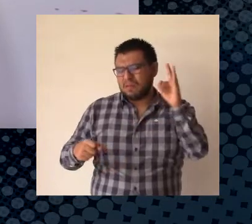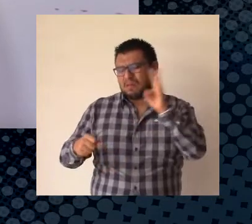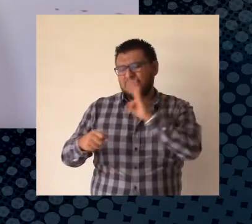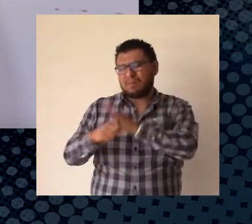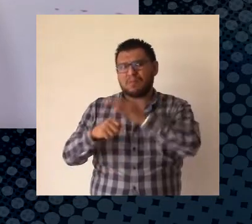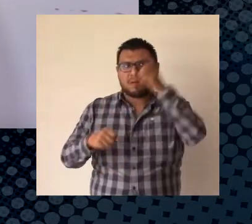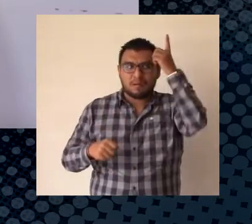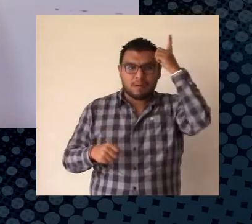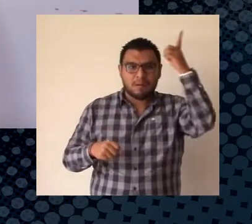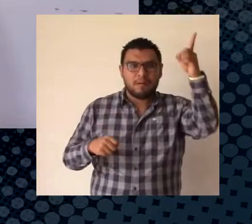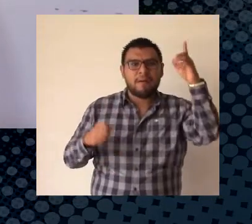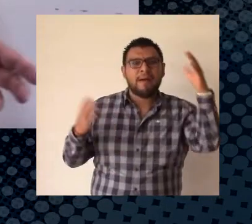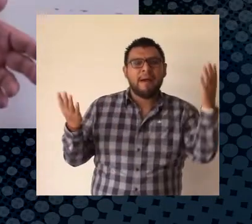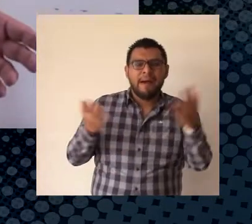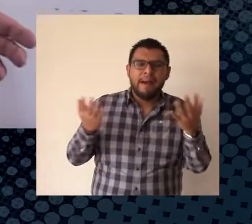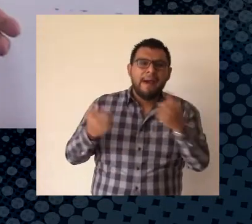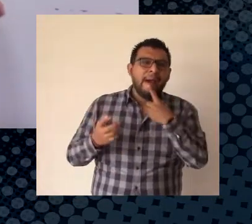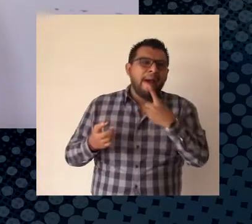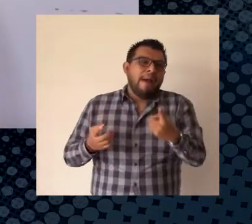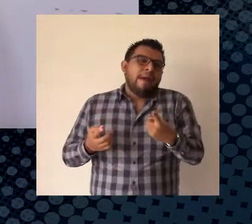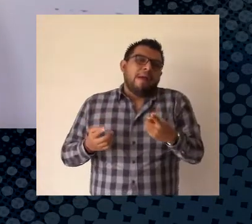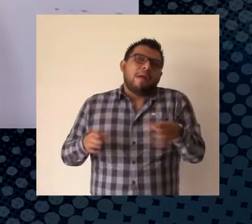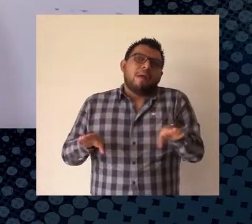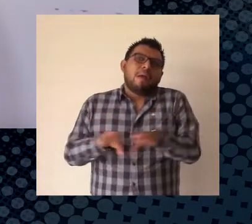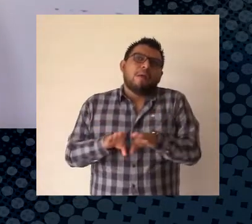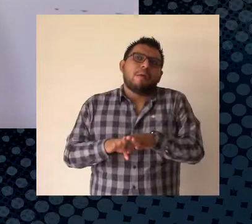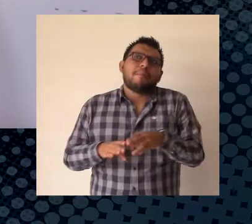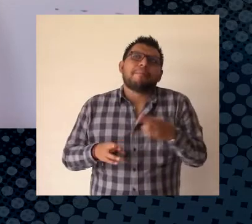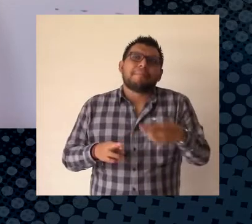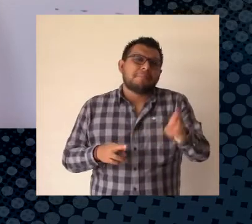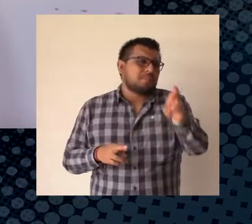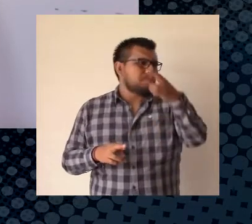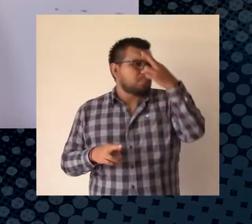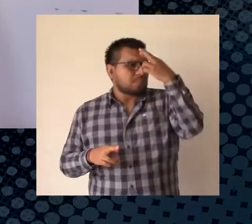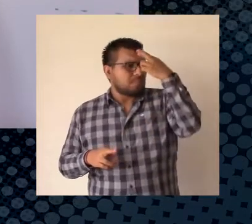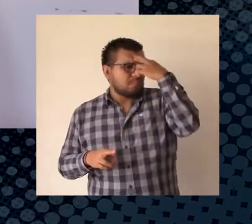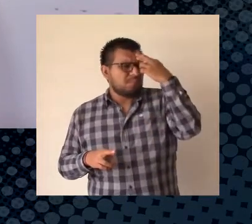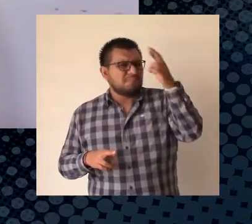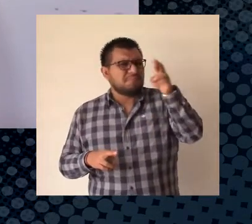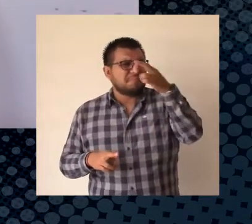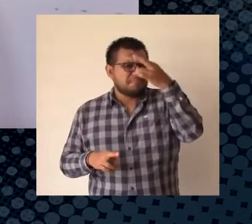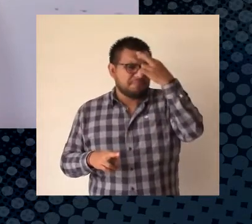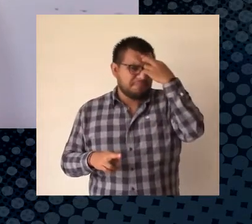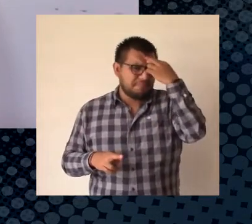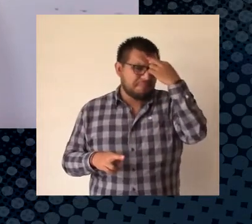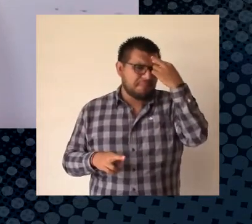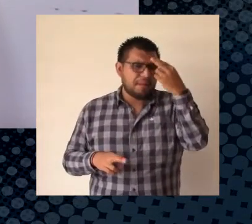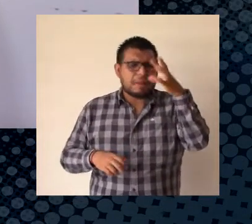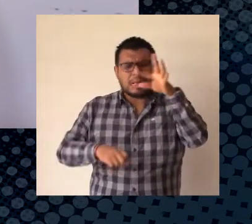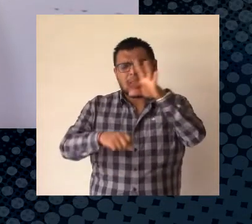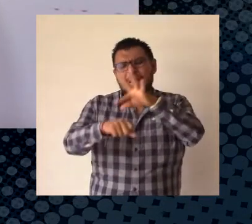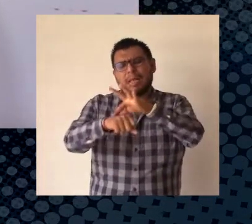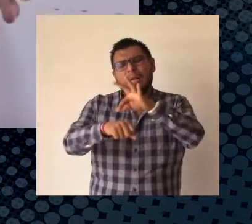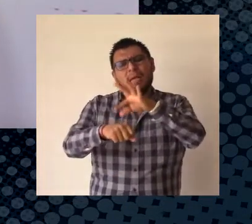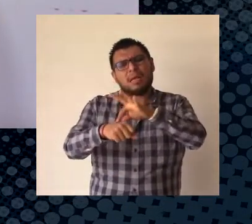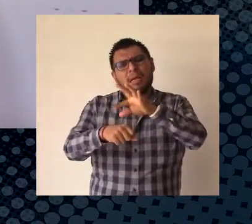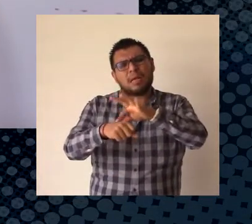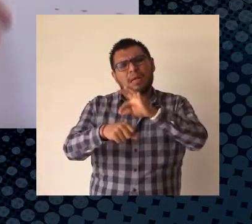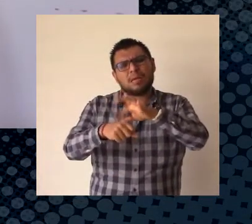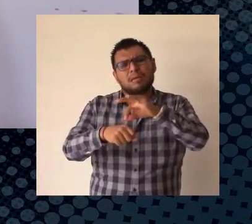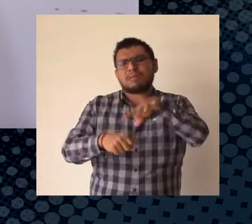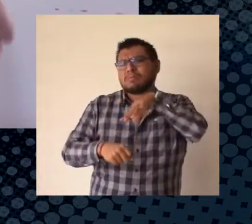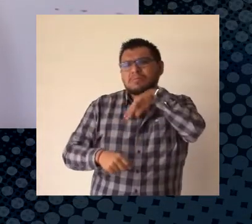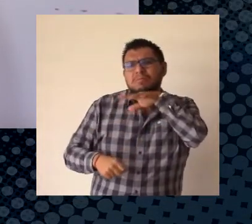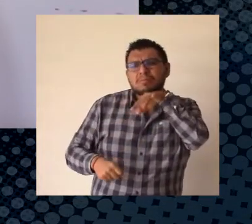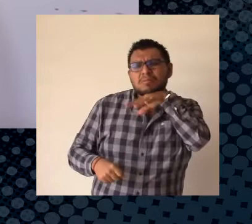haciendo. Dice, ay, cómo nos recordamos y recordamos las carnes, las ollas de cebollas,